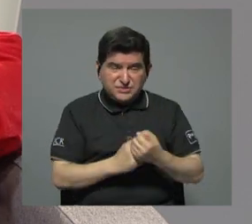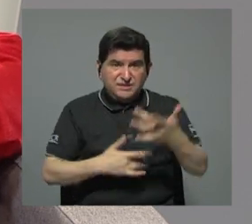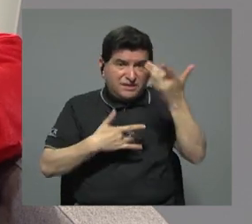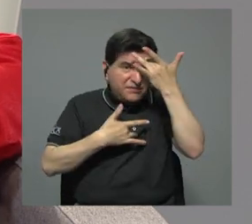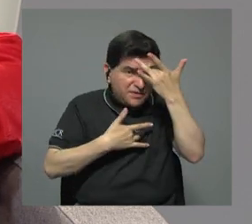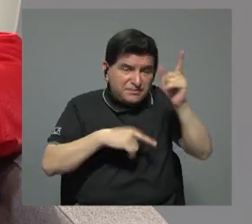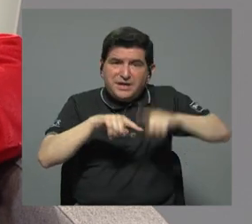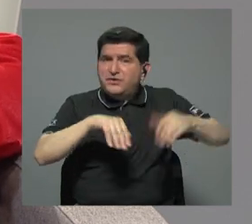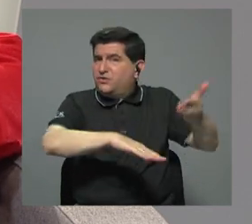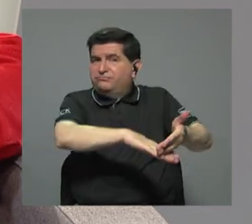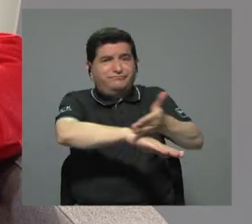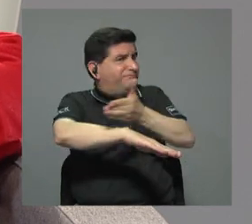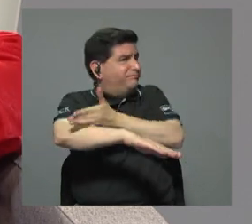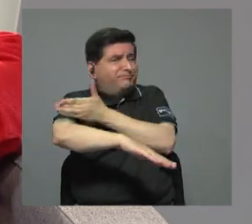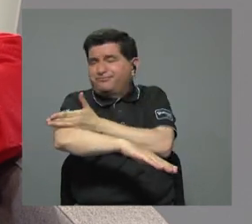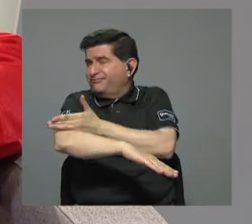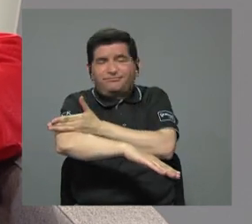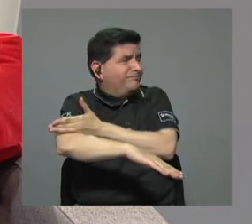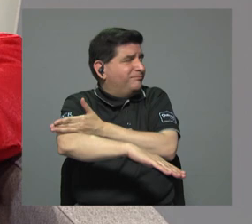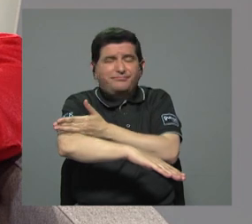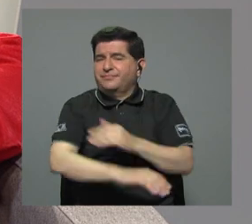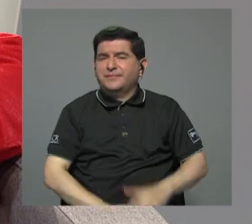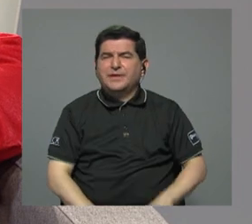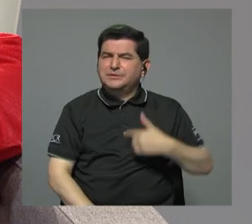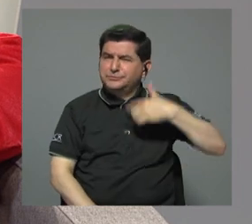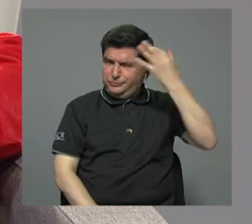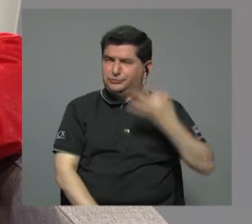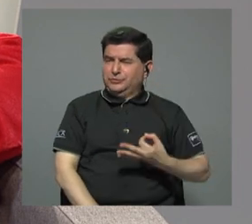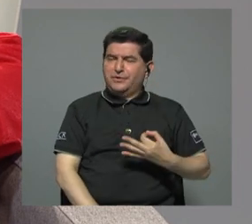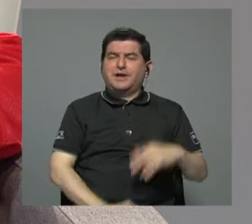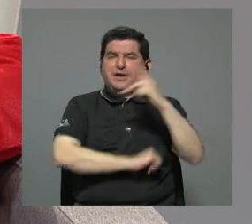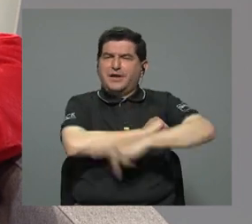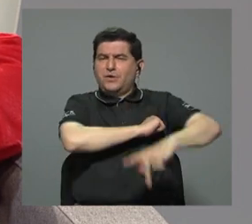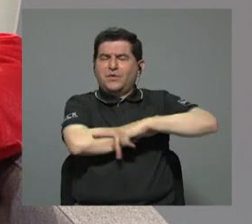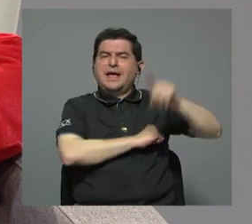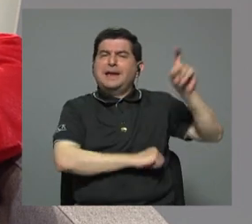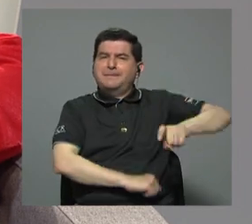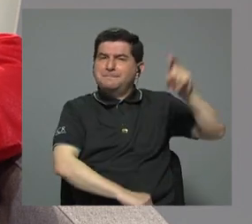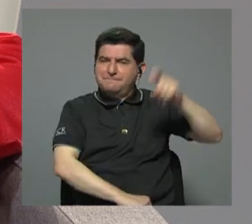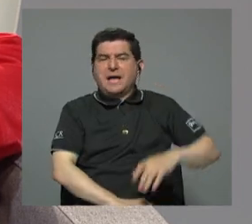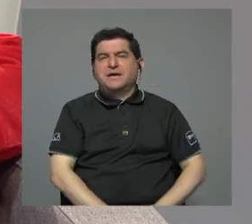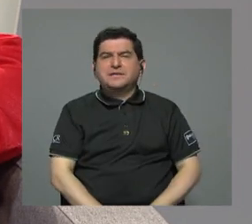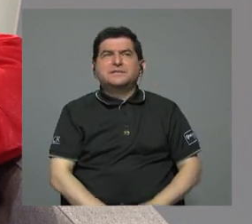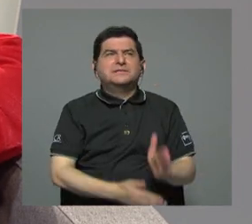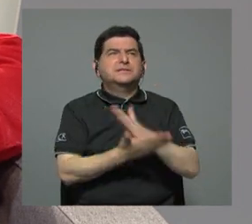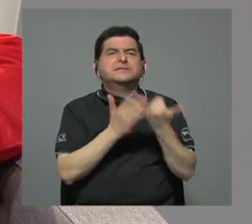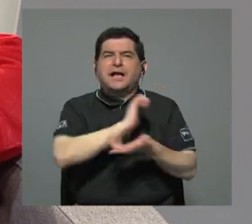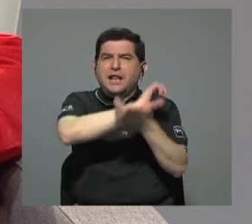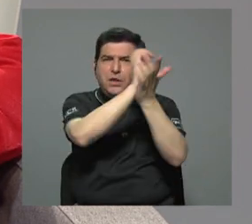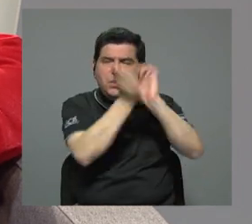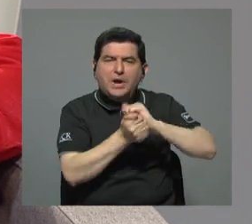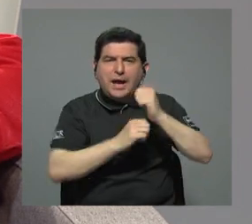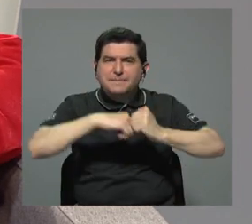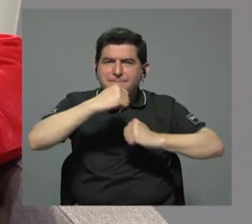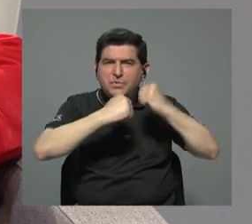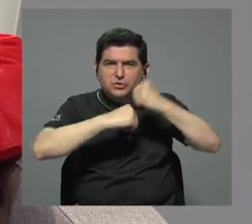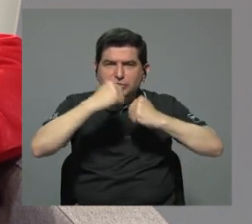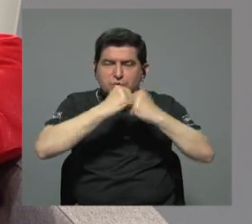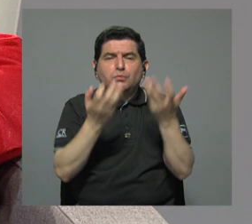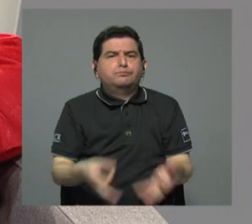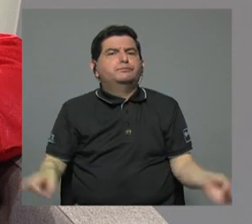avanzar mucho yo creo que el país necesita algunas reformas estructurales